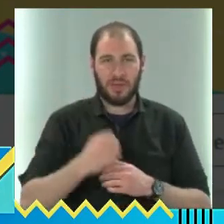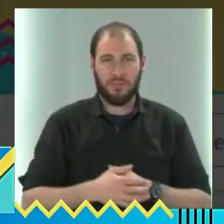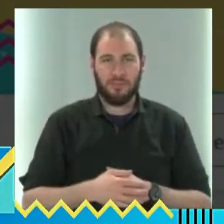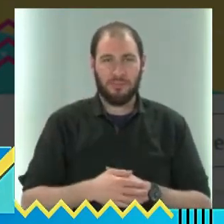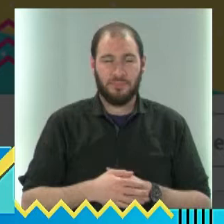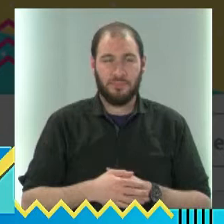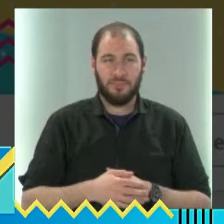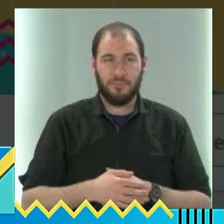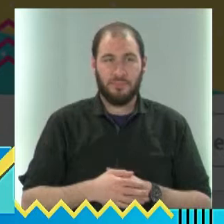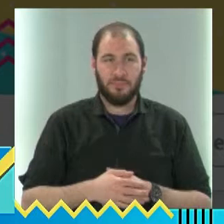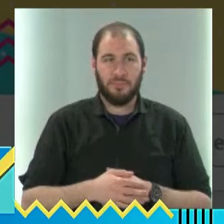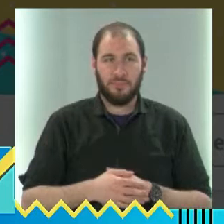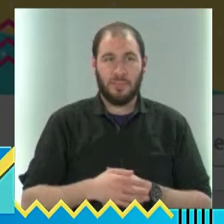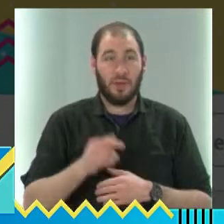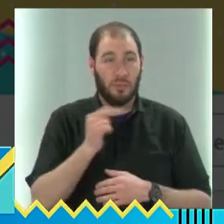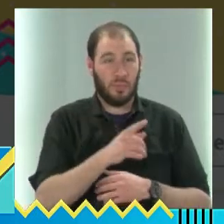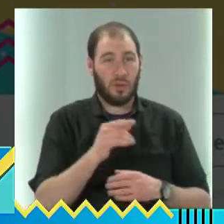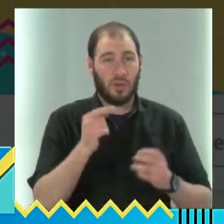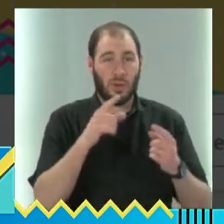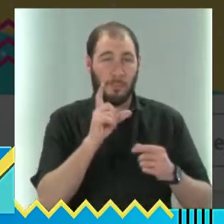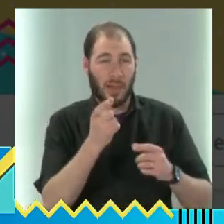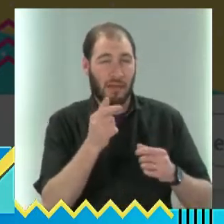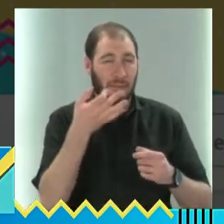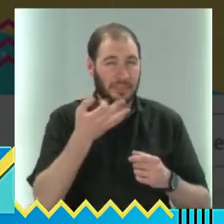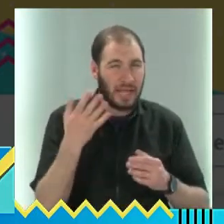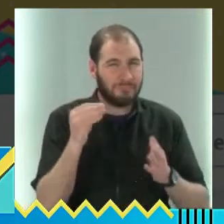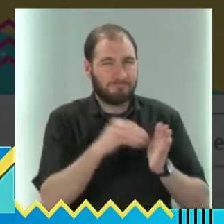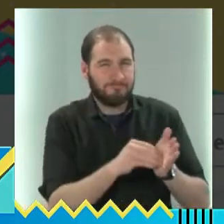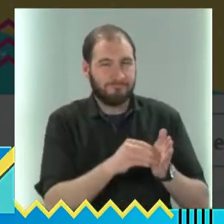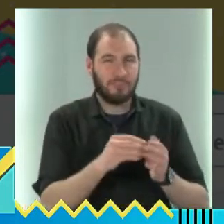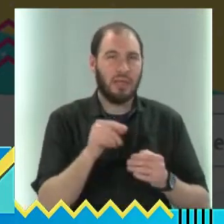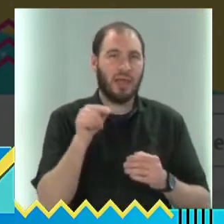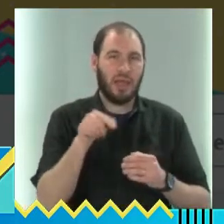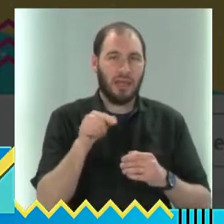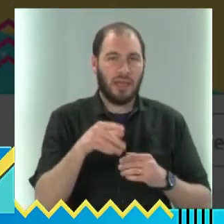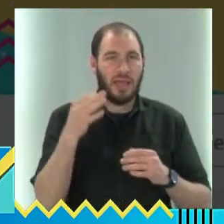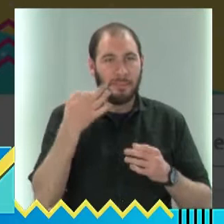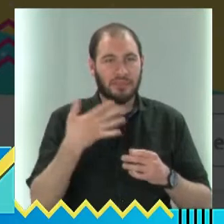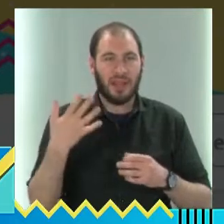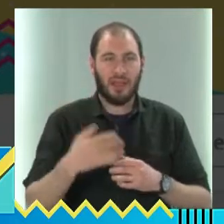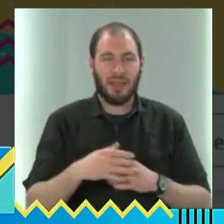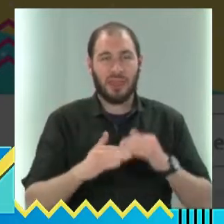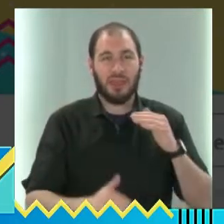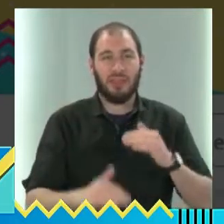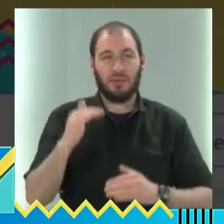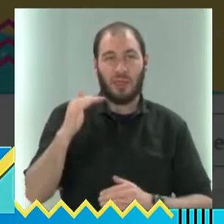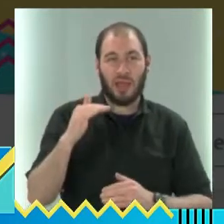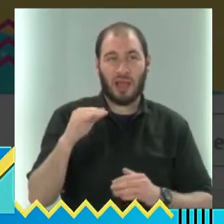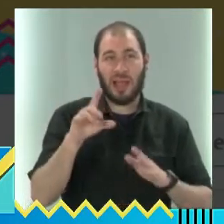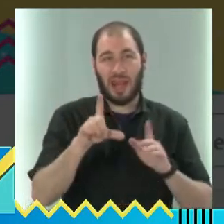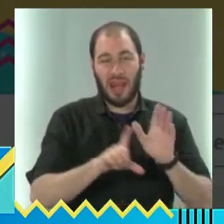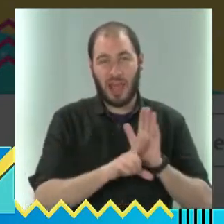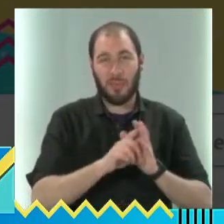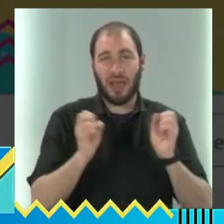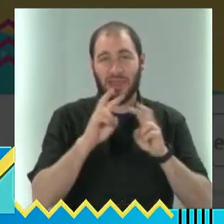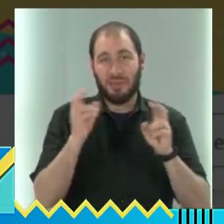¿Sí? No sé si vos lo querés poner con alguna palabra en específica, Samuel, para que quede ahí específicamente. Una desigualdad ante la ley por